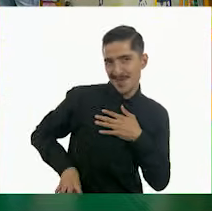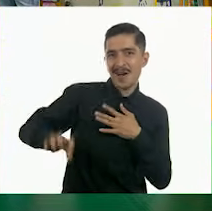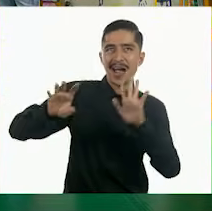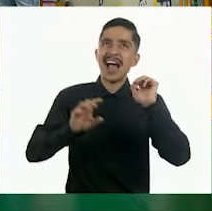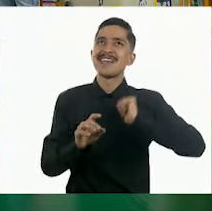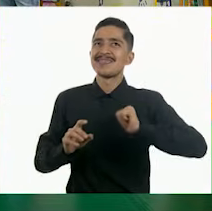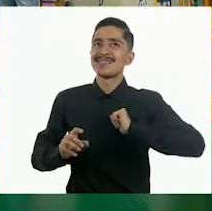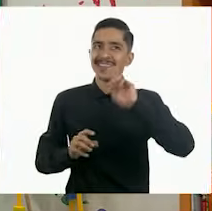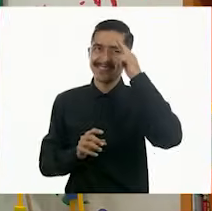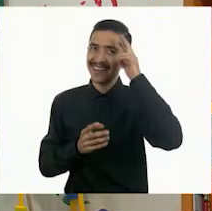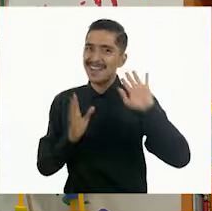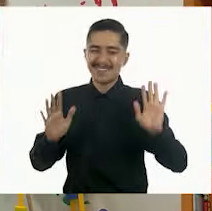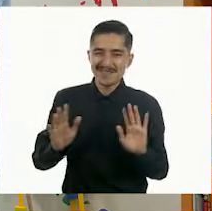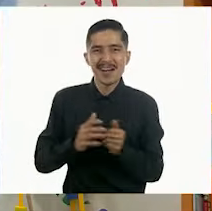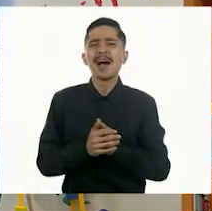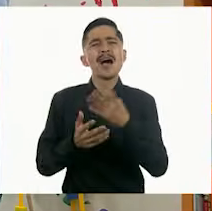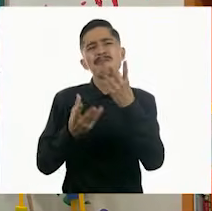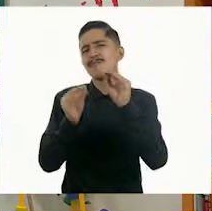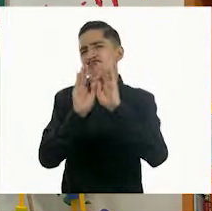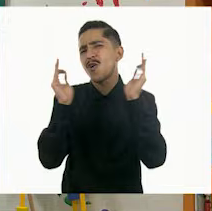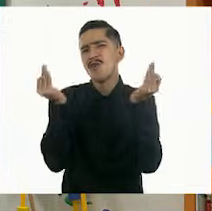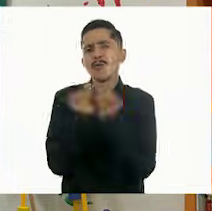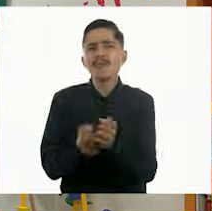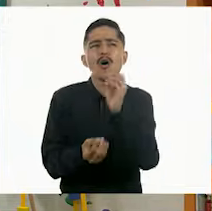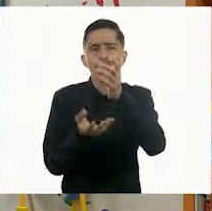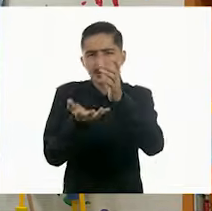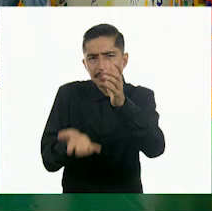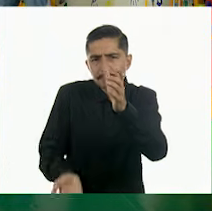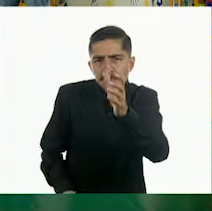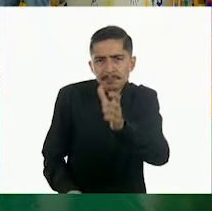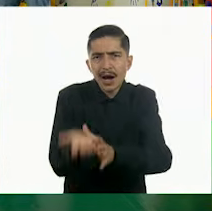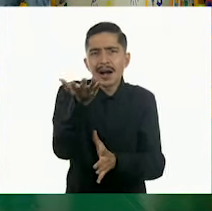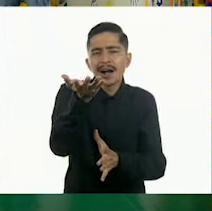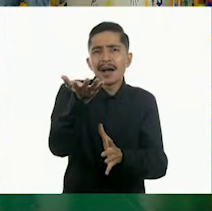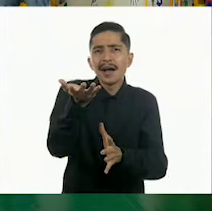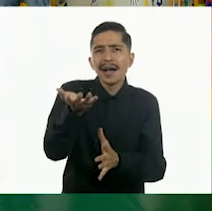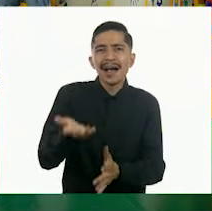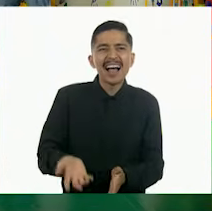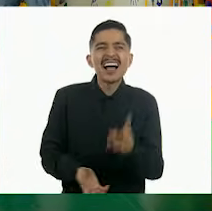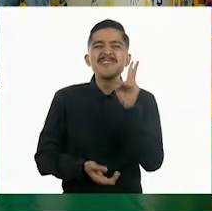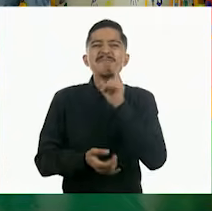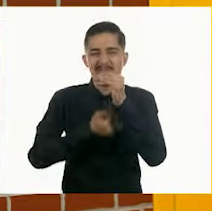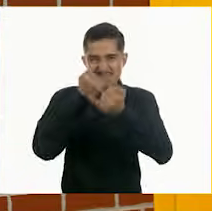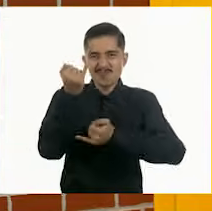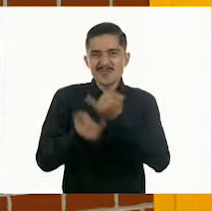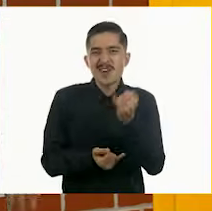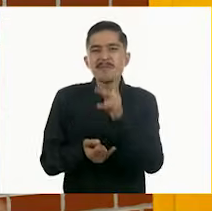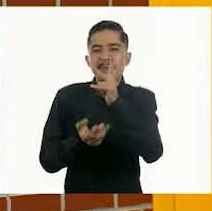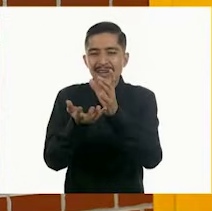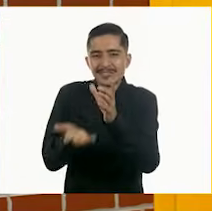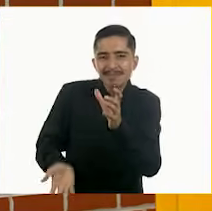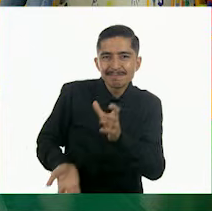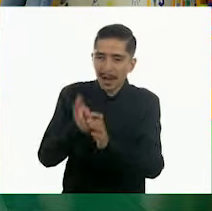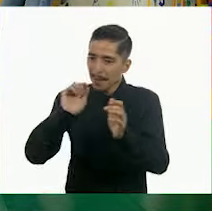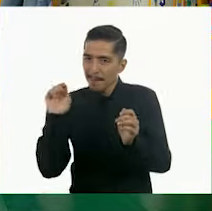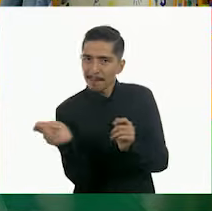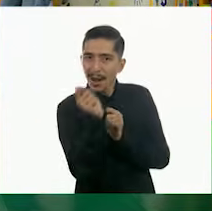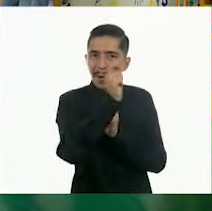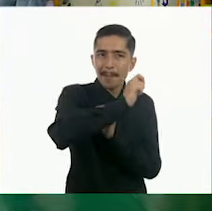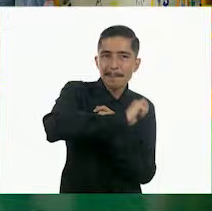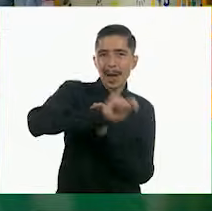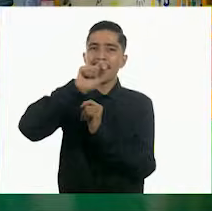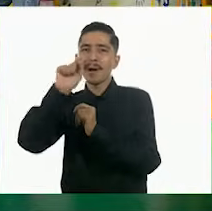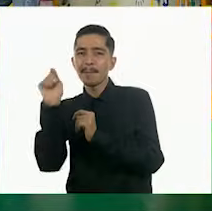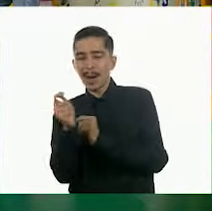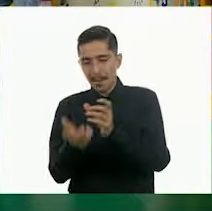tal vez antes. Así es. Hay muchas maneras. Quizás como tenis. Esta es una buena idea. A ver, juguemos un mini partido de tenis. Así que